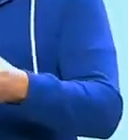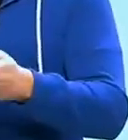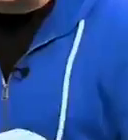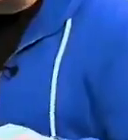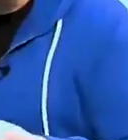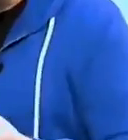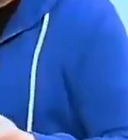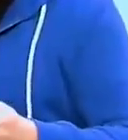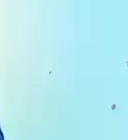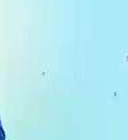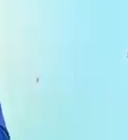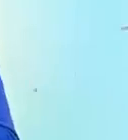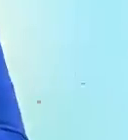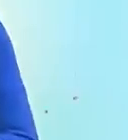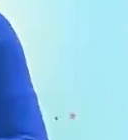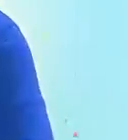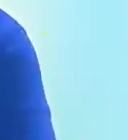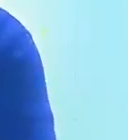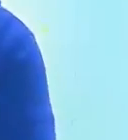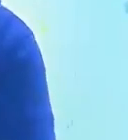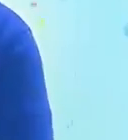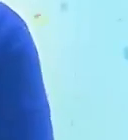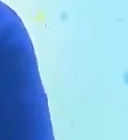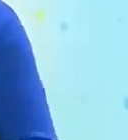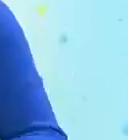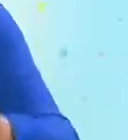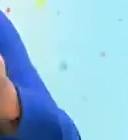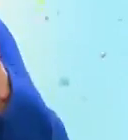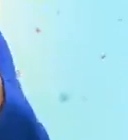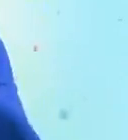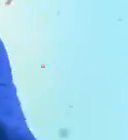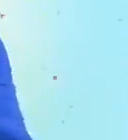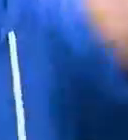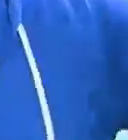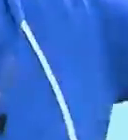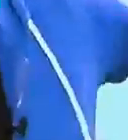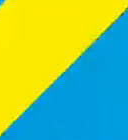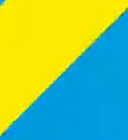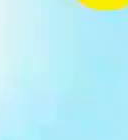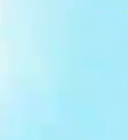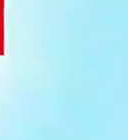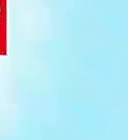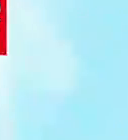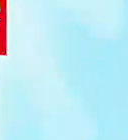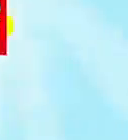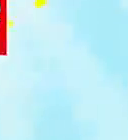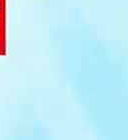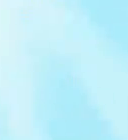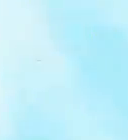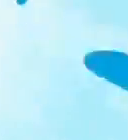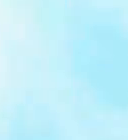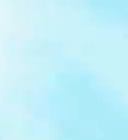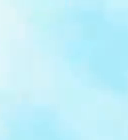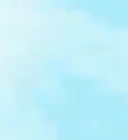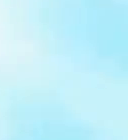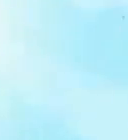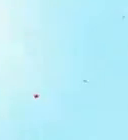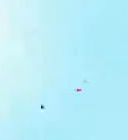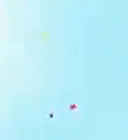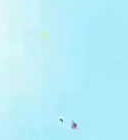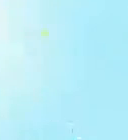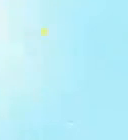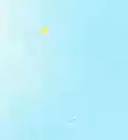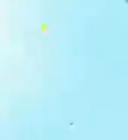Hola, ¿cómo están? Soy George y quiero mostrarte un lugar muy especial. Llega a TV